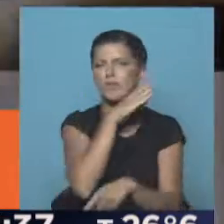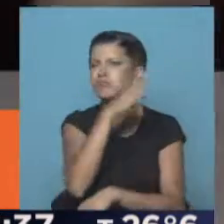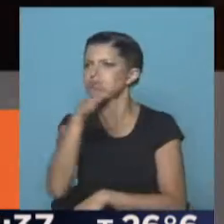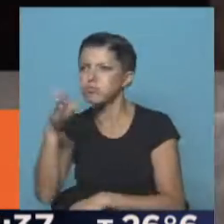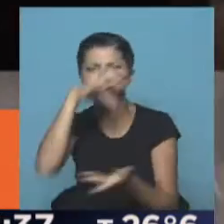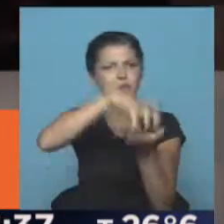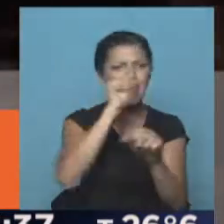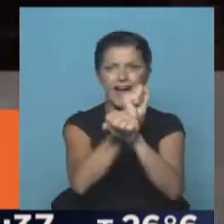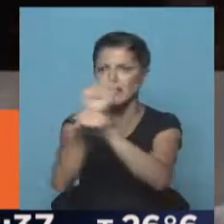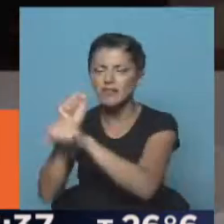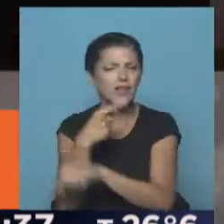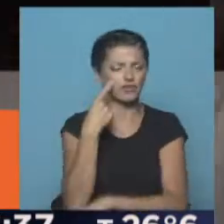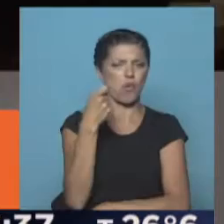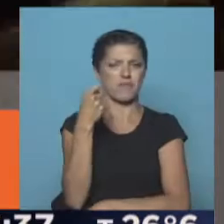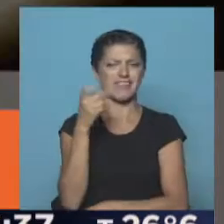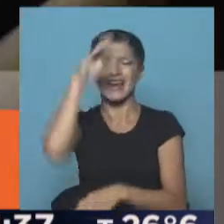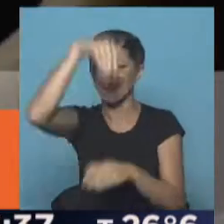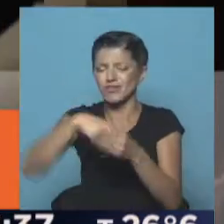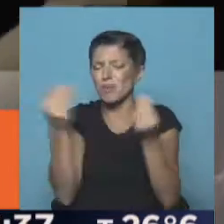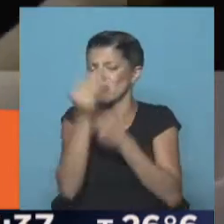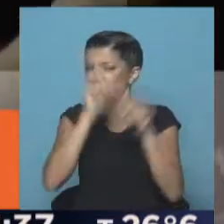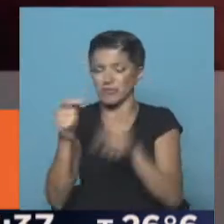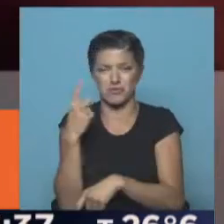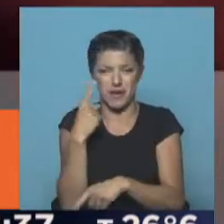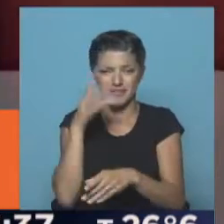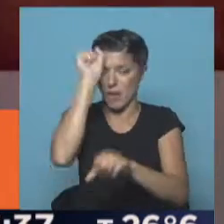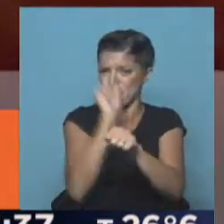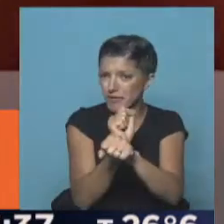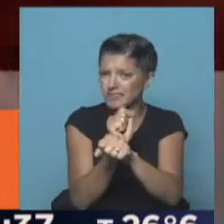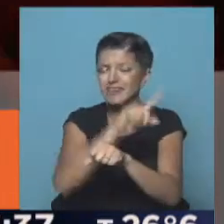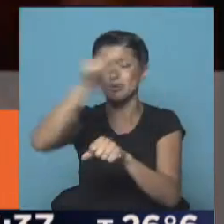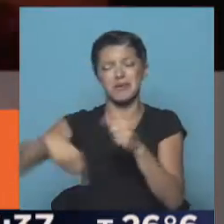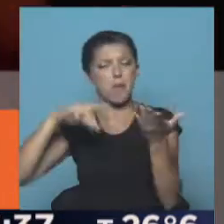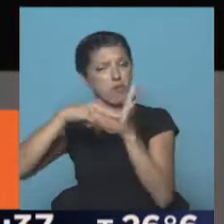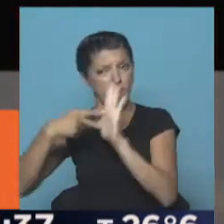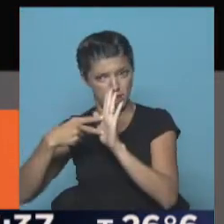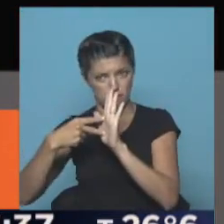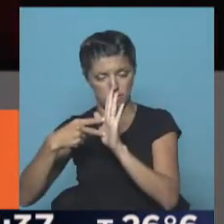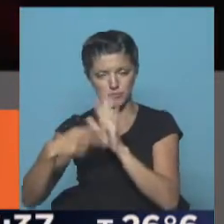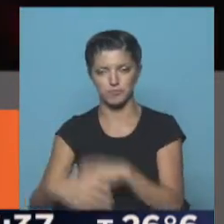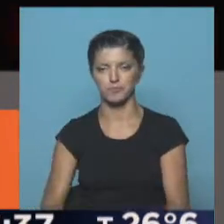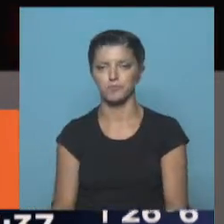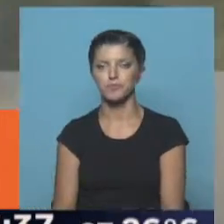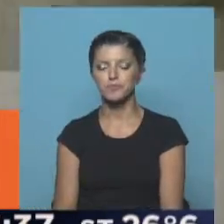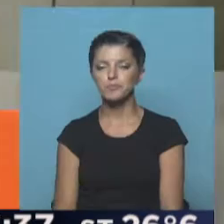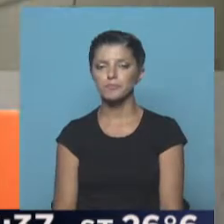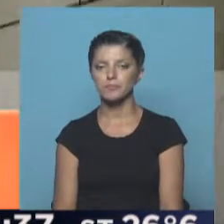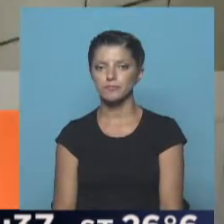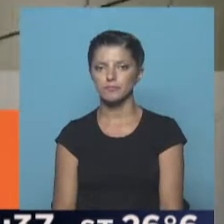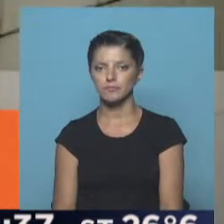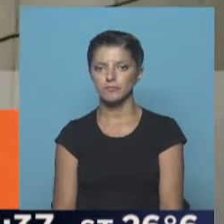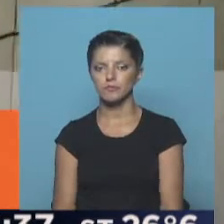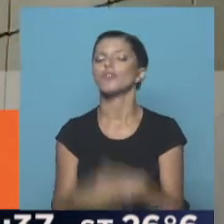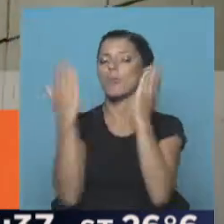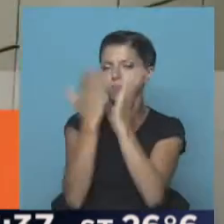que la superpoblación carcelaria generaba condiciones caóticas dentro de los presidios. Un rápido repaso